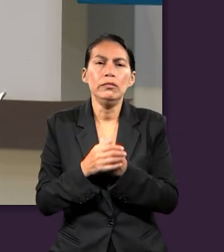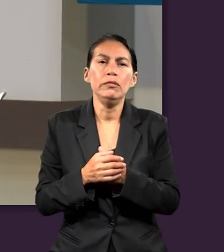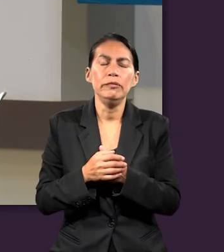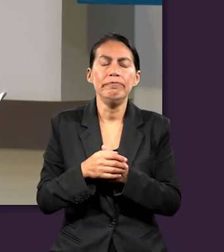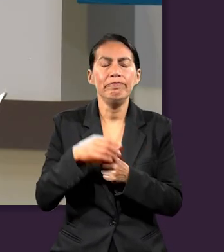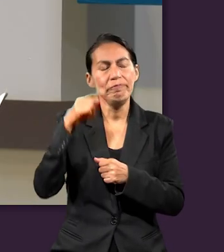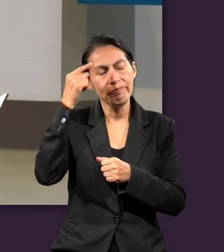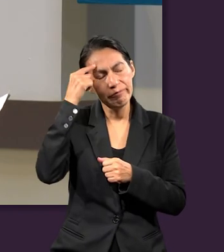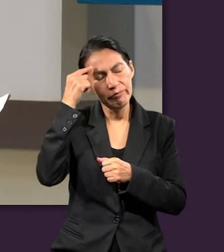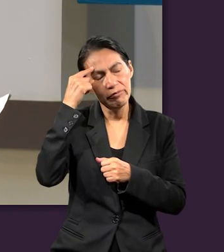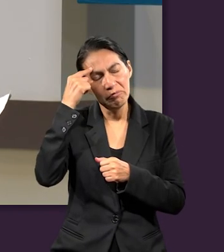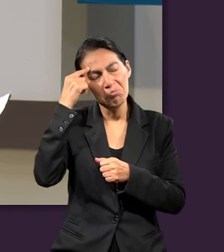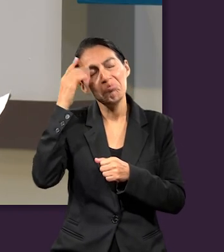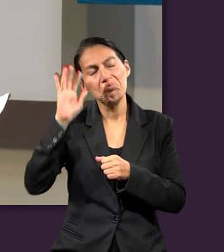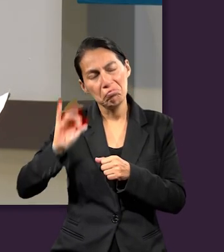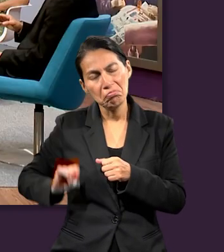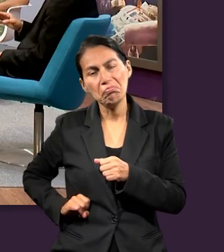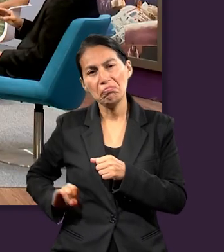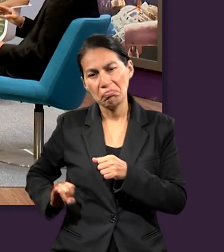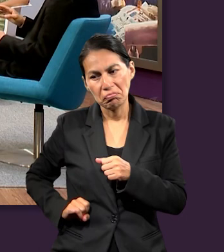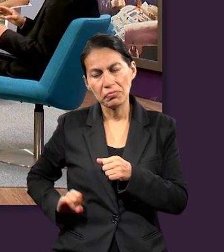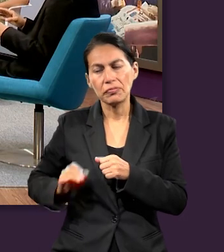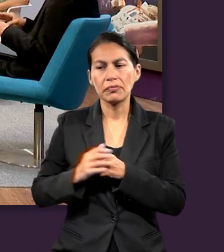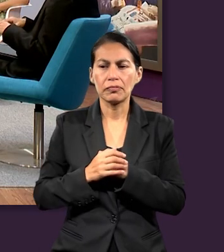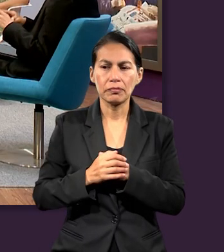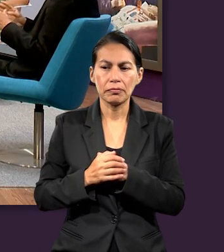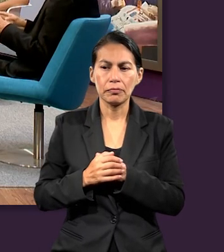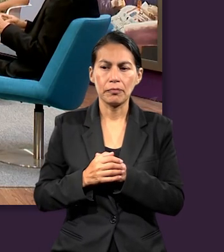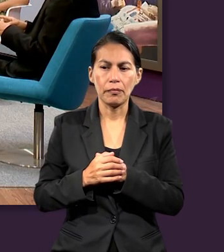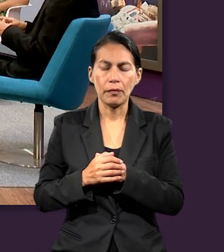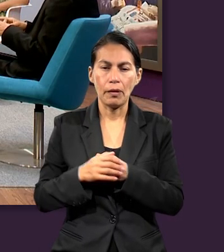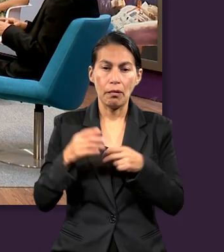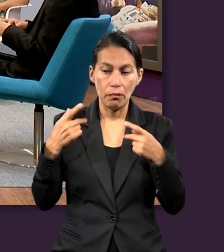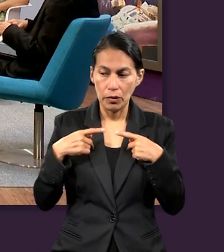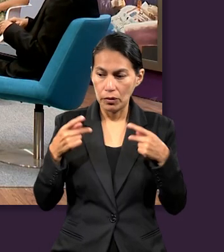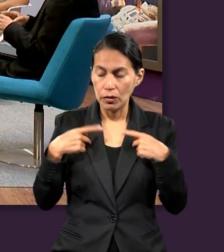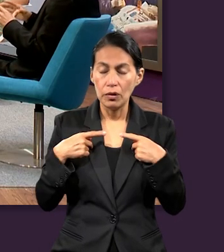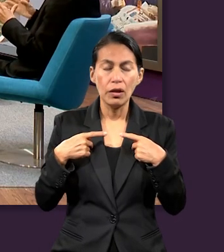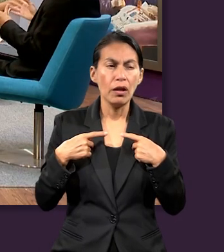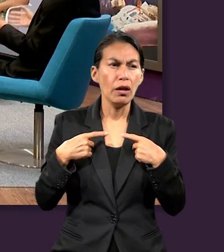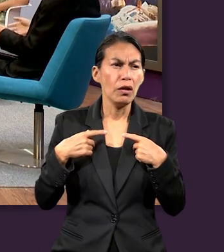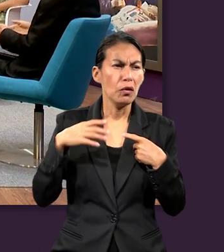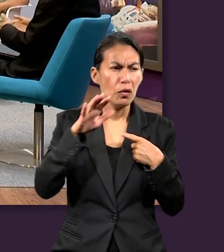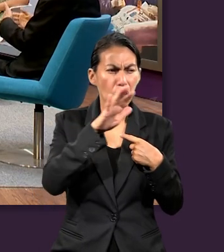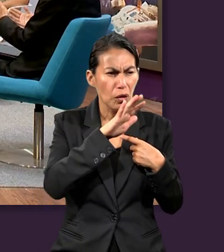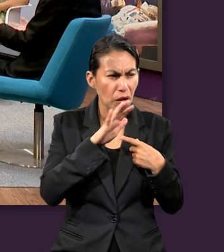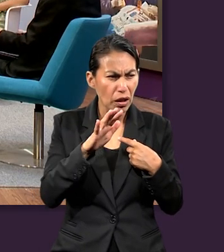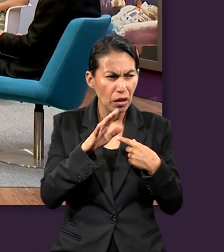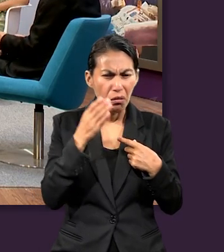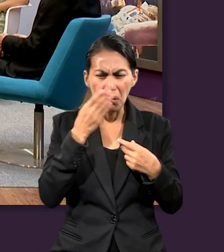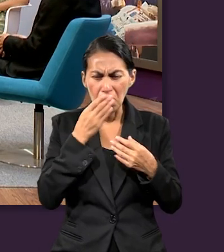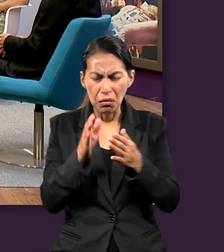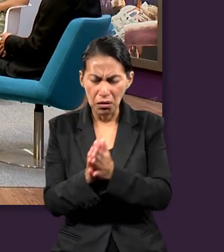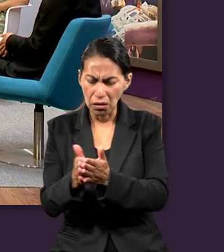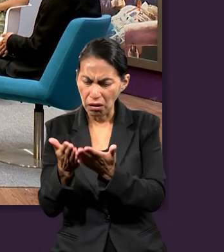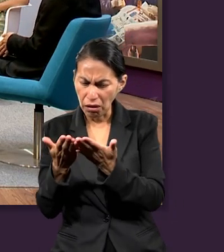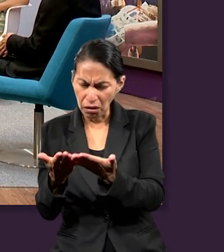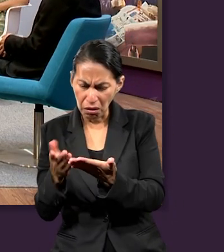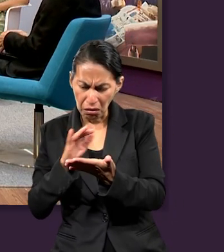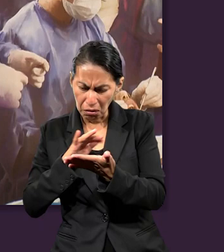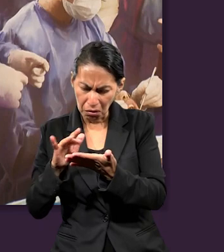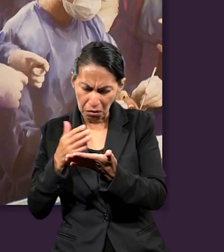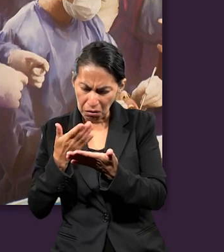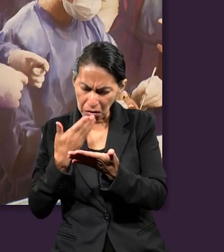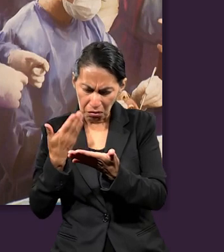eso es muy interesante porque cuando el ser humano no ha entendido lo que las escrituras nos quieren decir